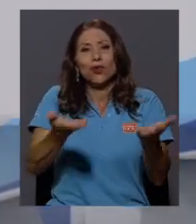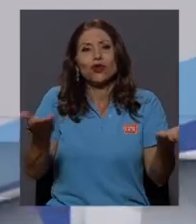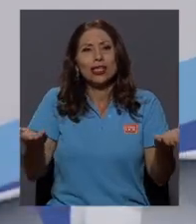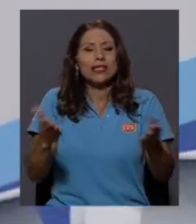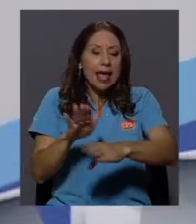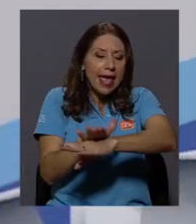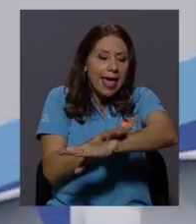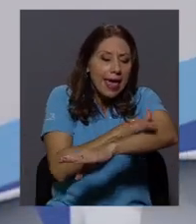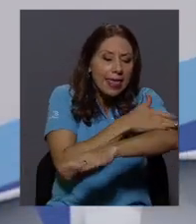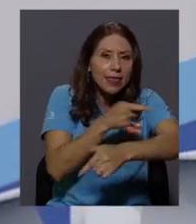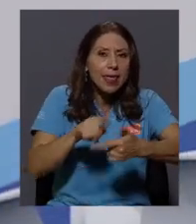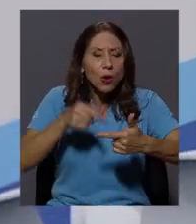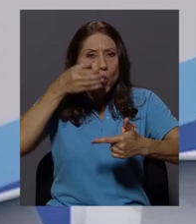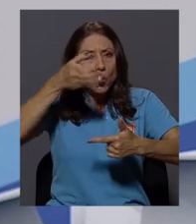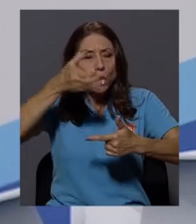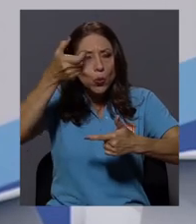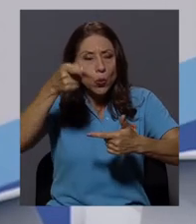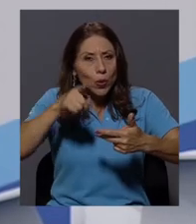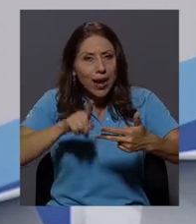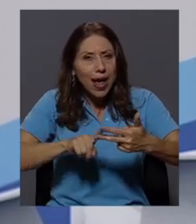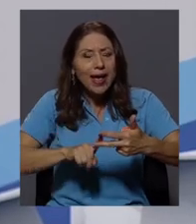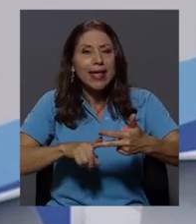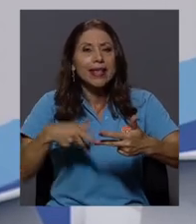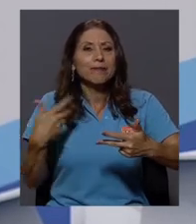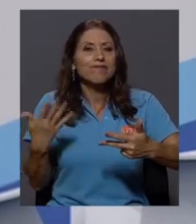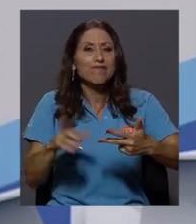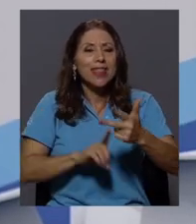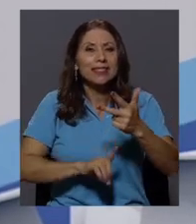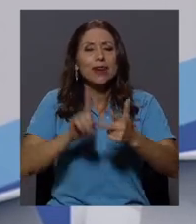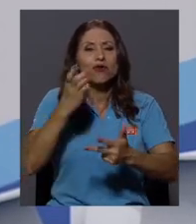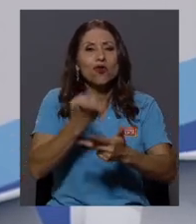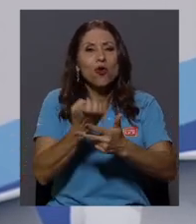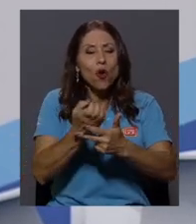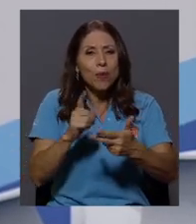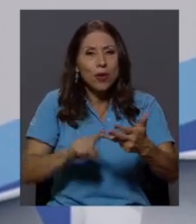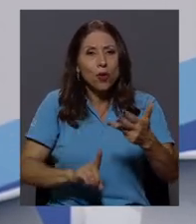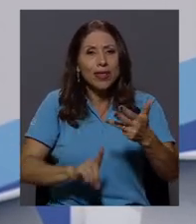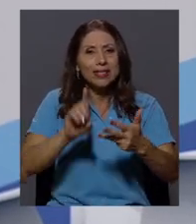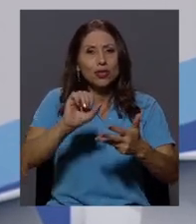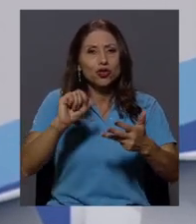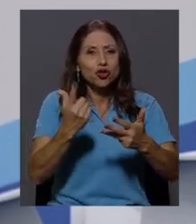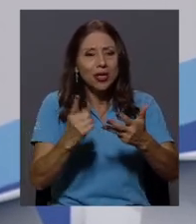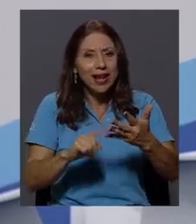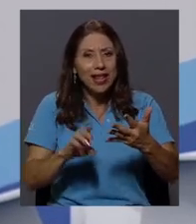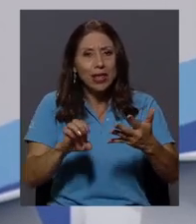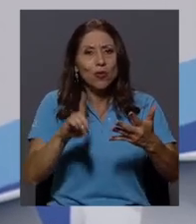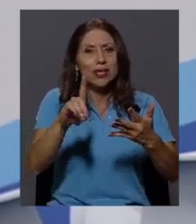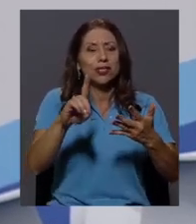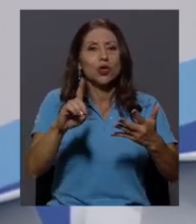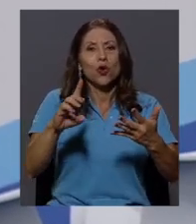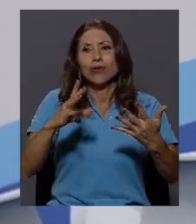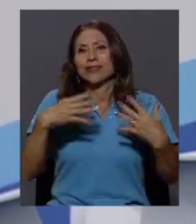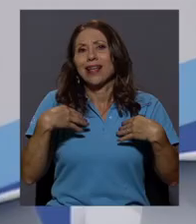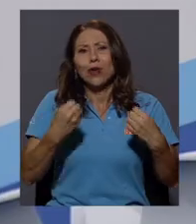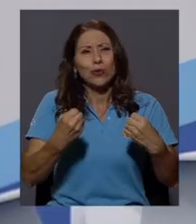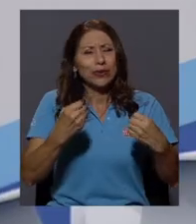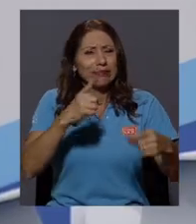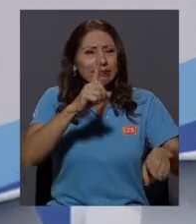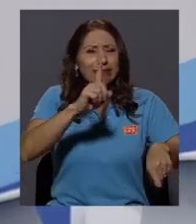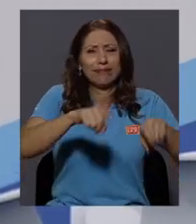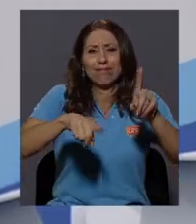etnias son muy diversos en culturas somos diversos en desarrollo económico en desarrollo social en educación en salud etcétera